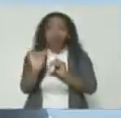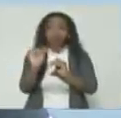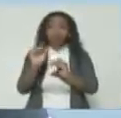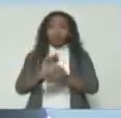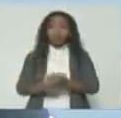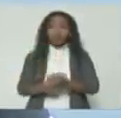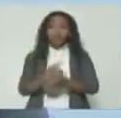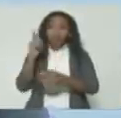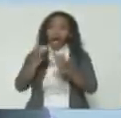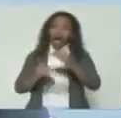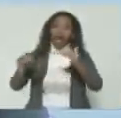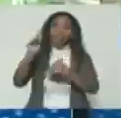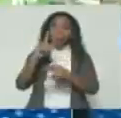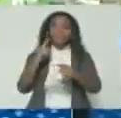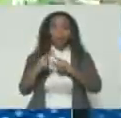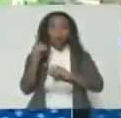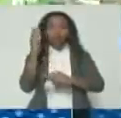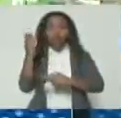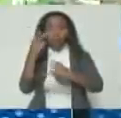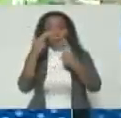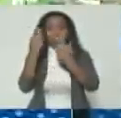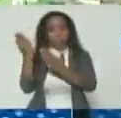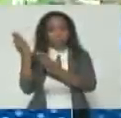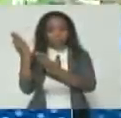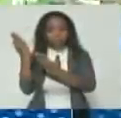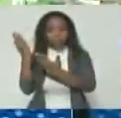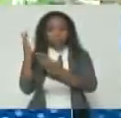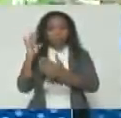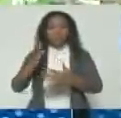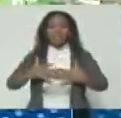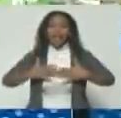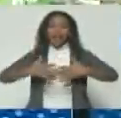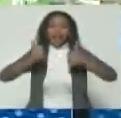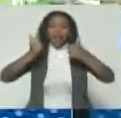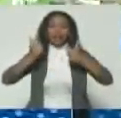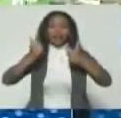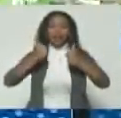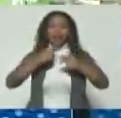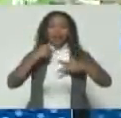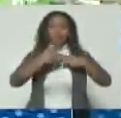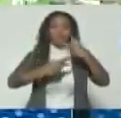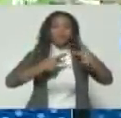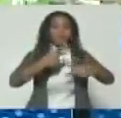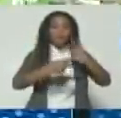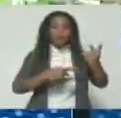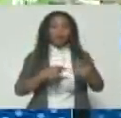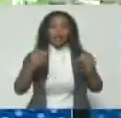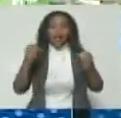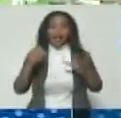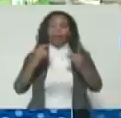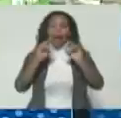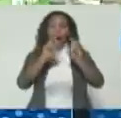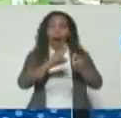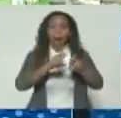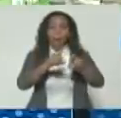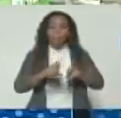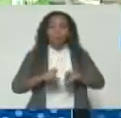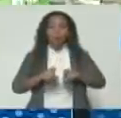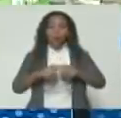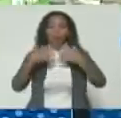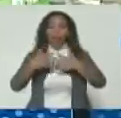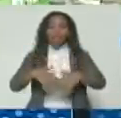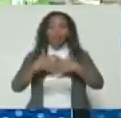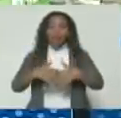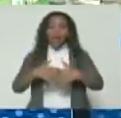Manuel, bueno, para que ustedes vean, rescatar la vocación productiva, del campo, de la industria,